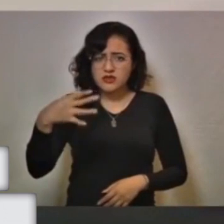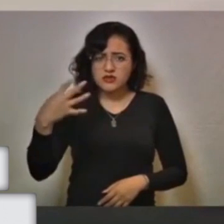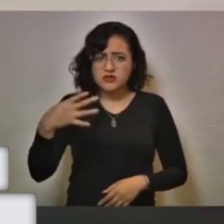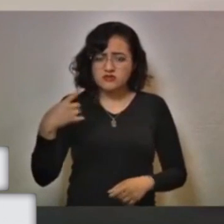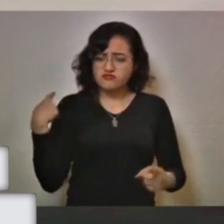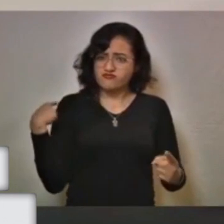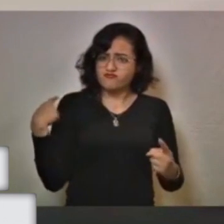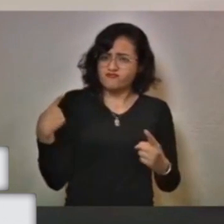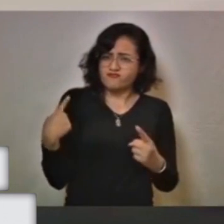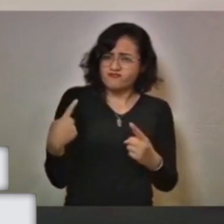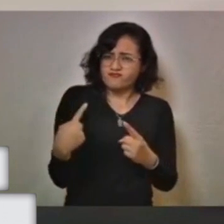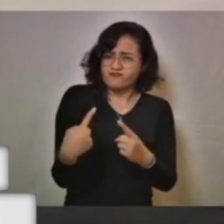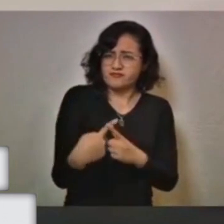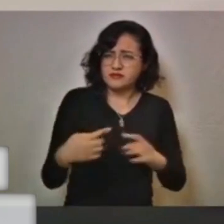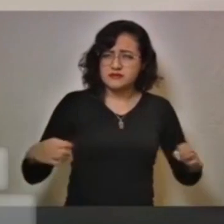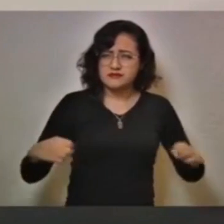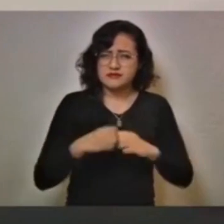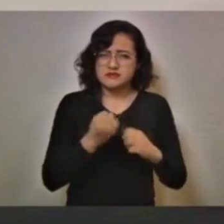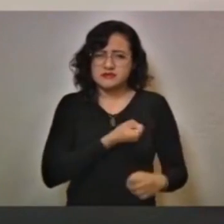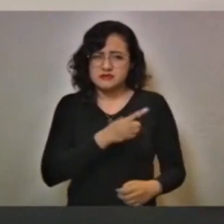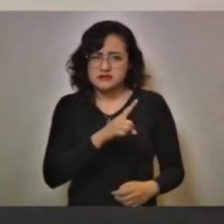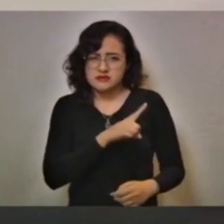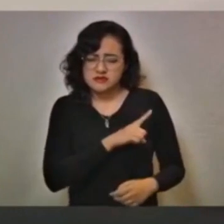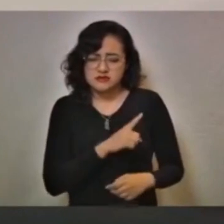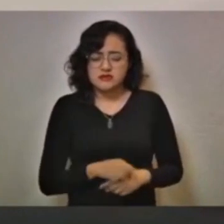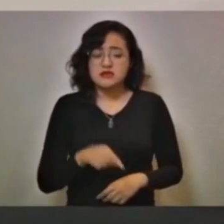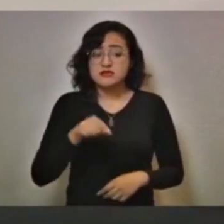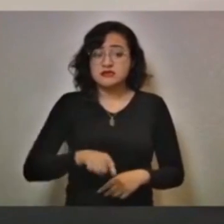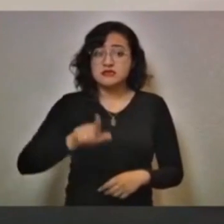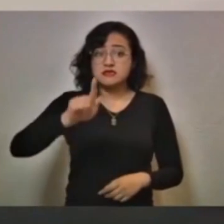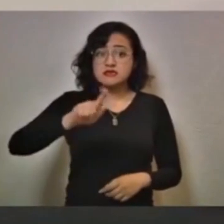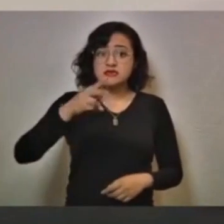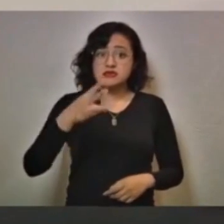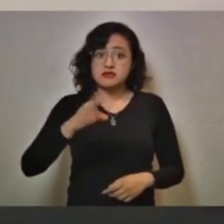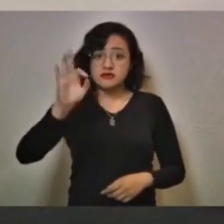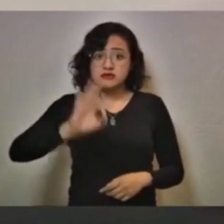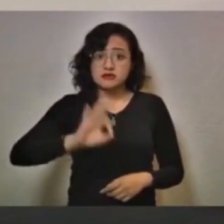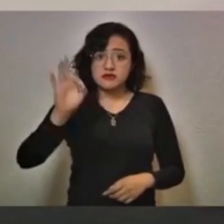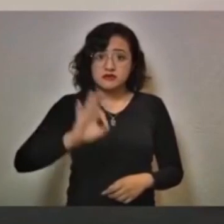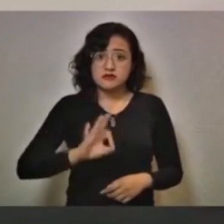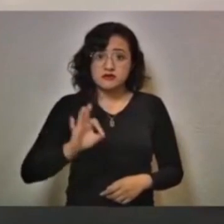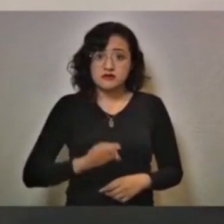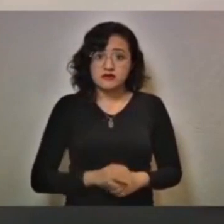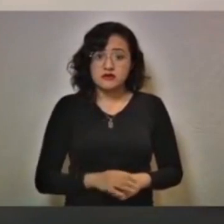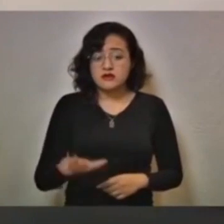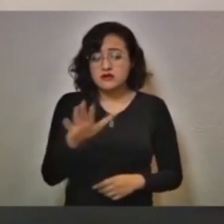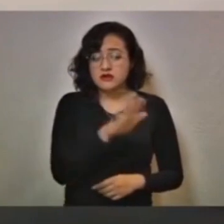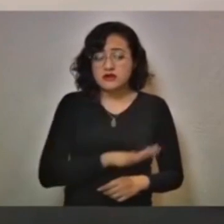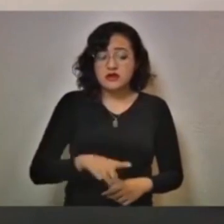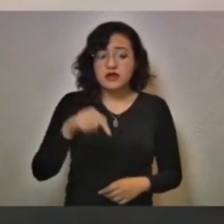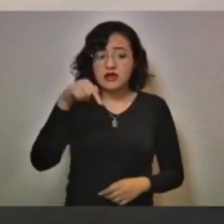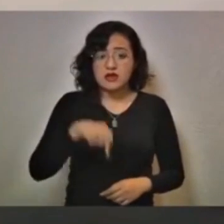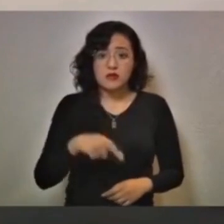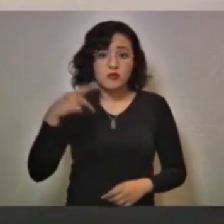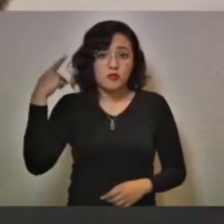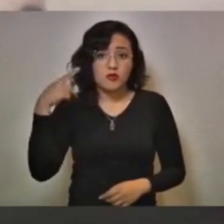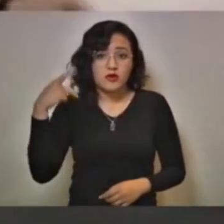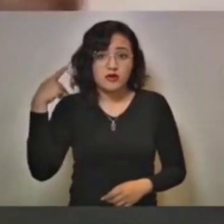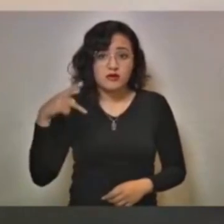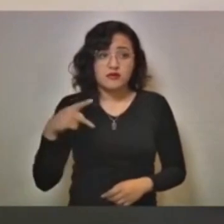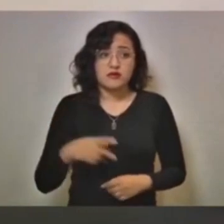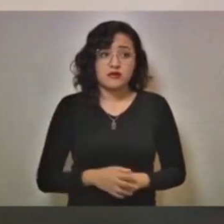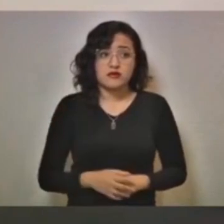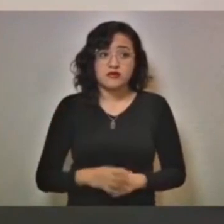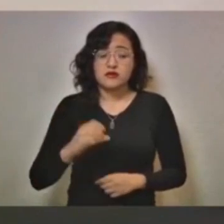la contingencia. De estos, el 73% en el área conurbada, señor.